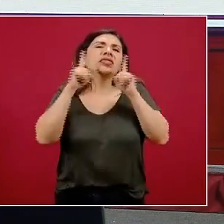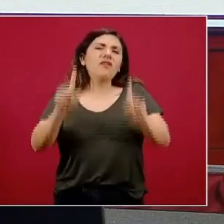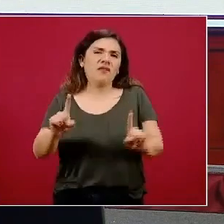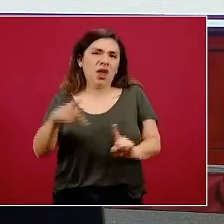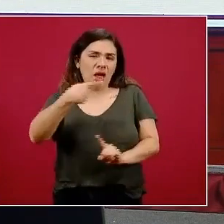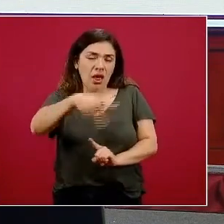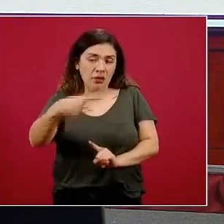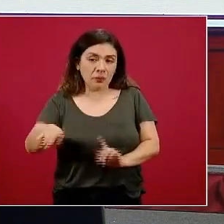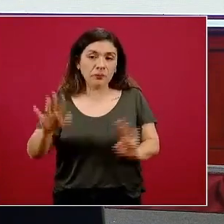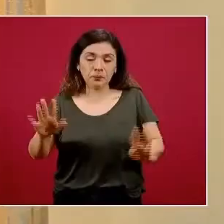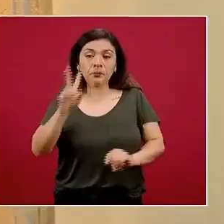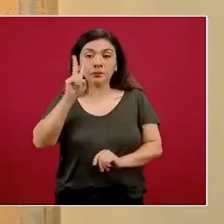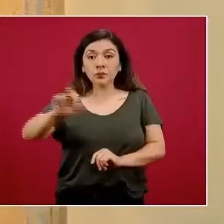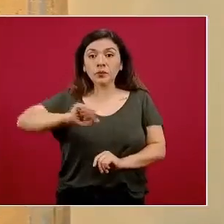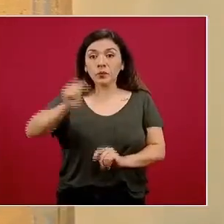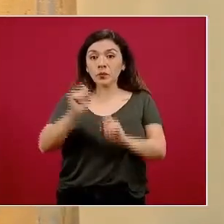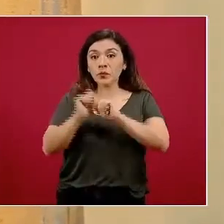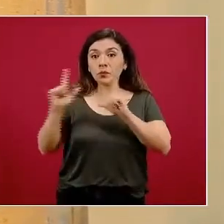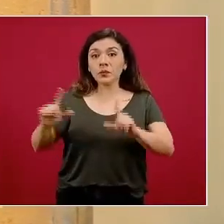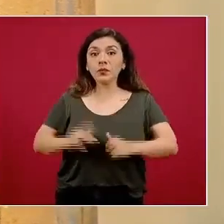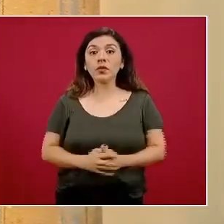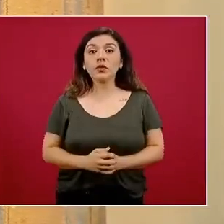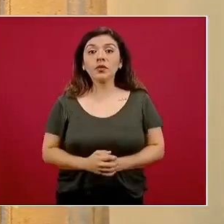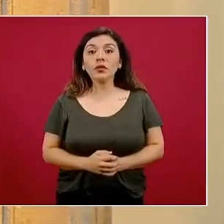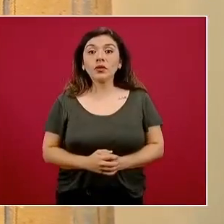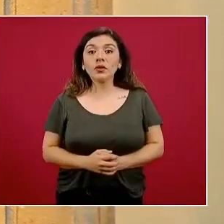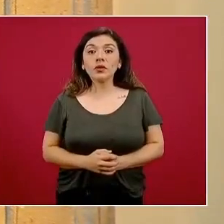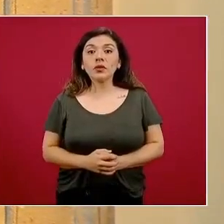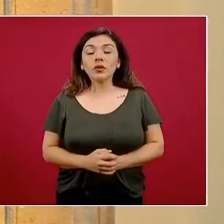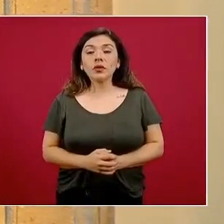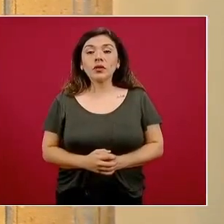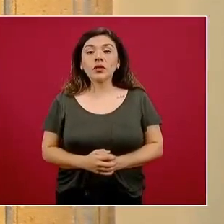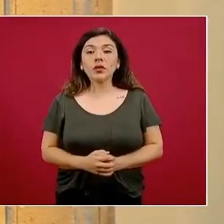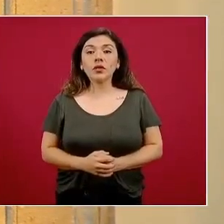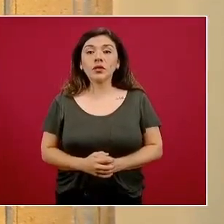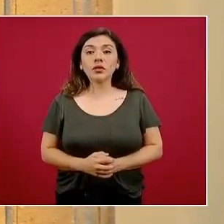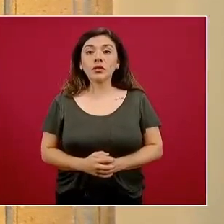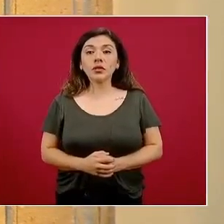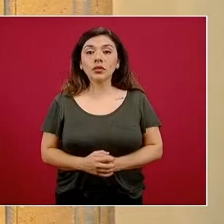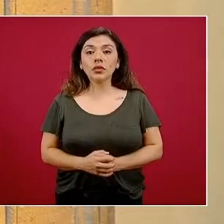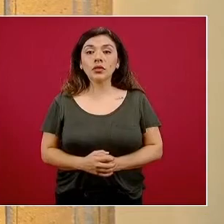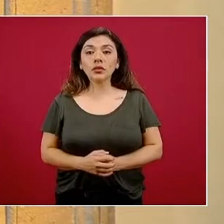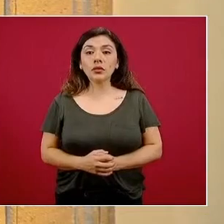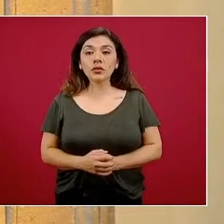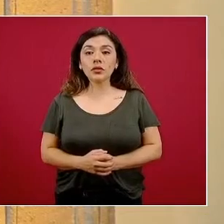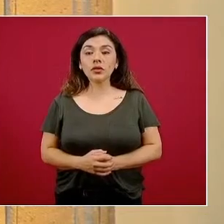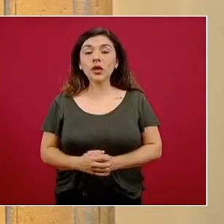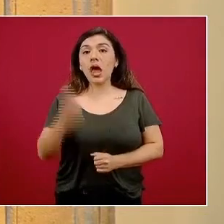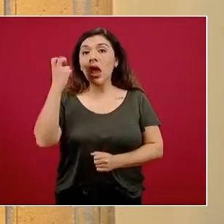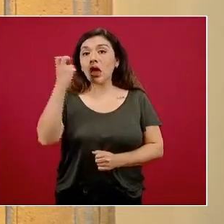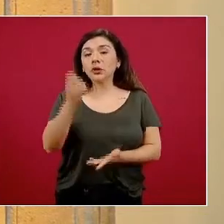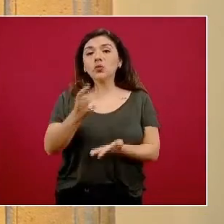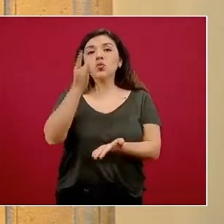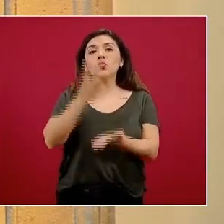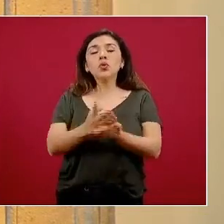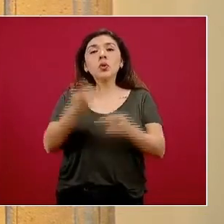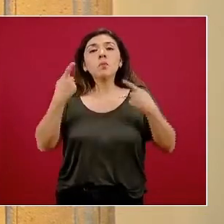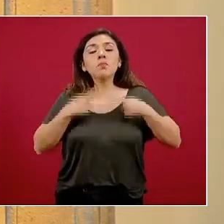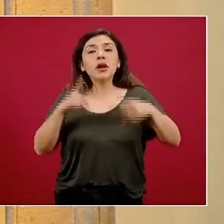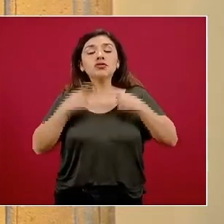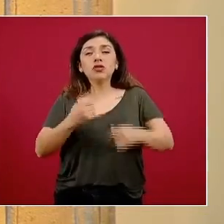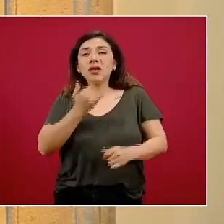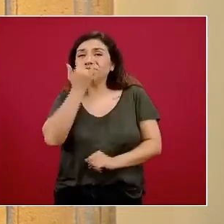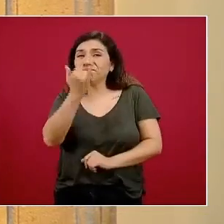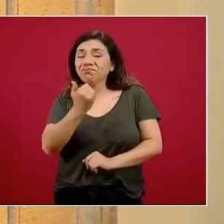situaciones. Veamos la siguiente diapositiva. Aquí nos estamos quedando solo con los casos sospechosos sin una